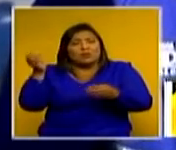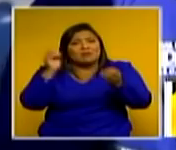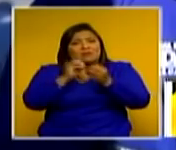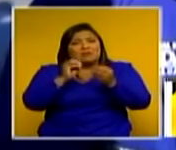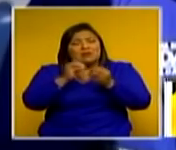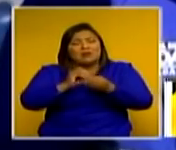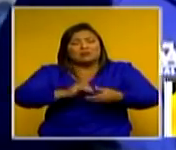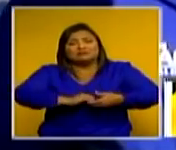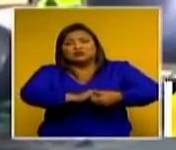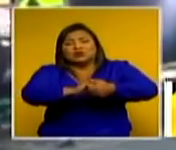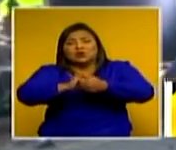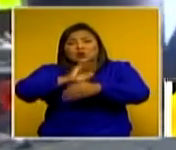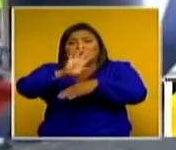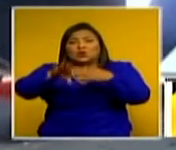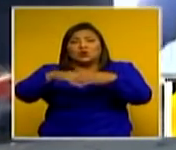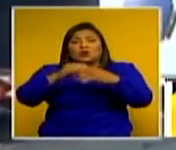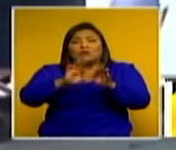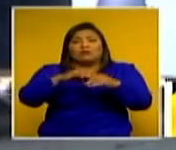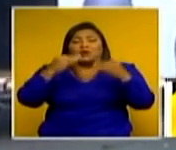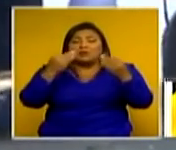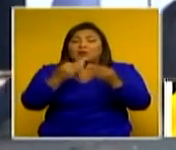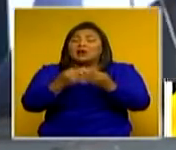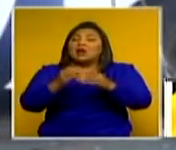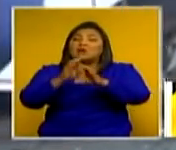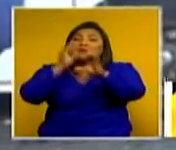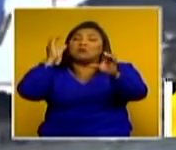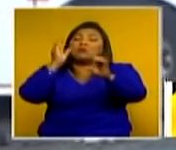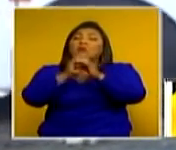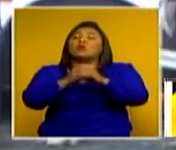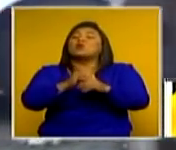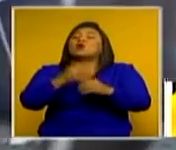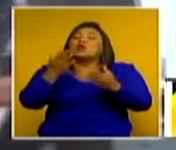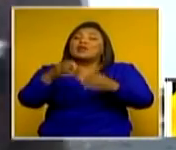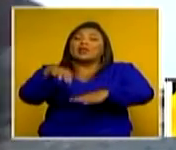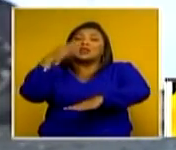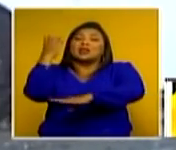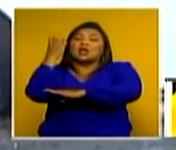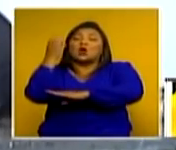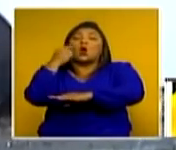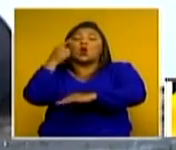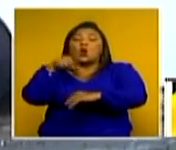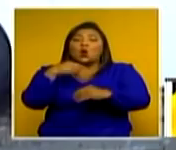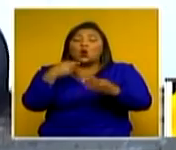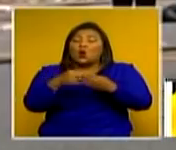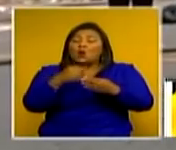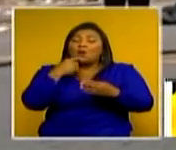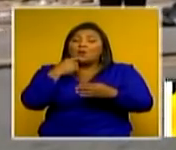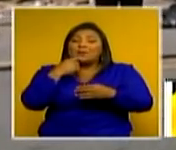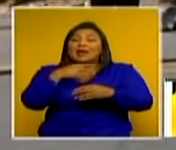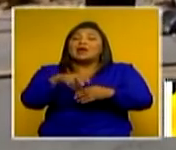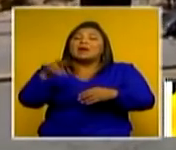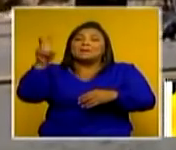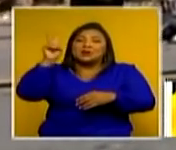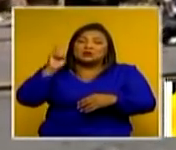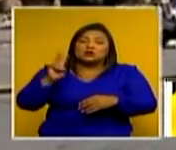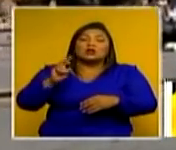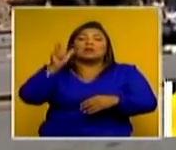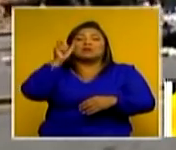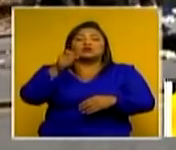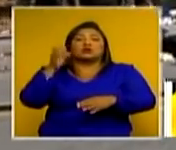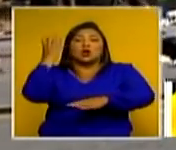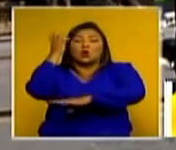nos solidarizamos con toda la familia no el autobús de matrícula y placa colombiana que traía sus paisanos y ciudadanos venezolanos que el sueño se